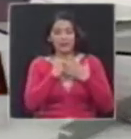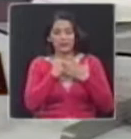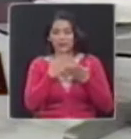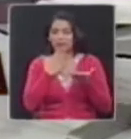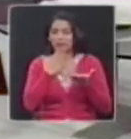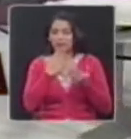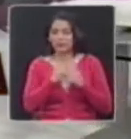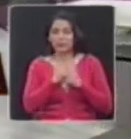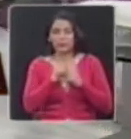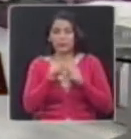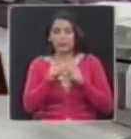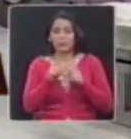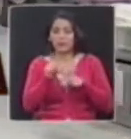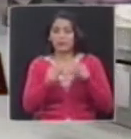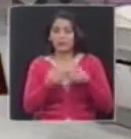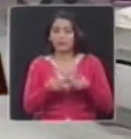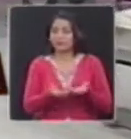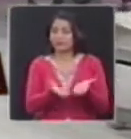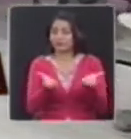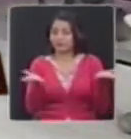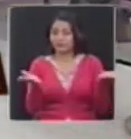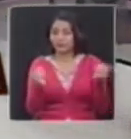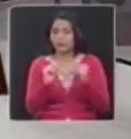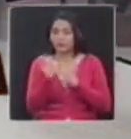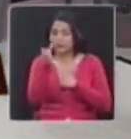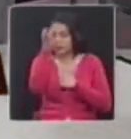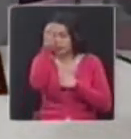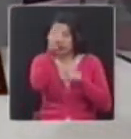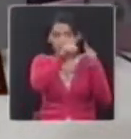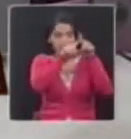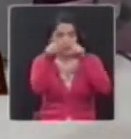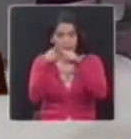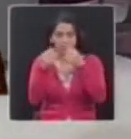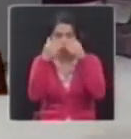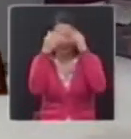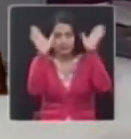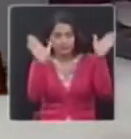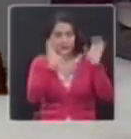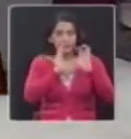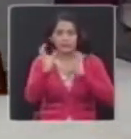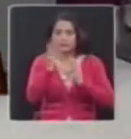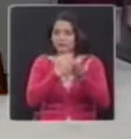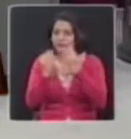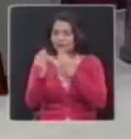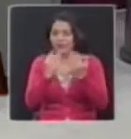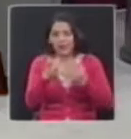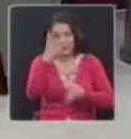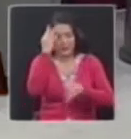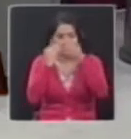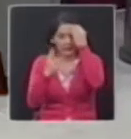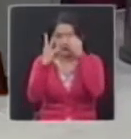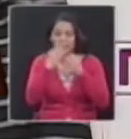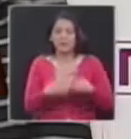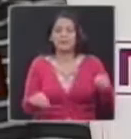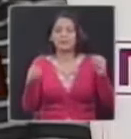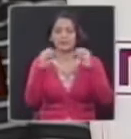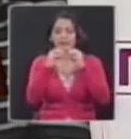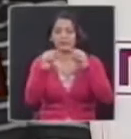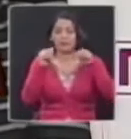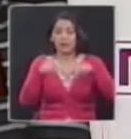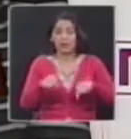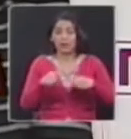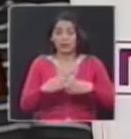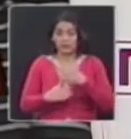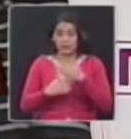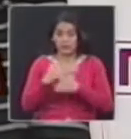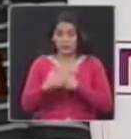de ampliar los conocimientos y poder aprender un poco más allá. Entonces, justamente en este proceso